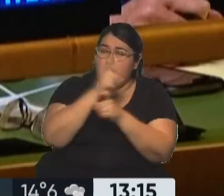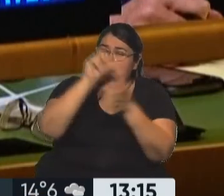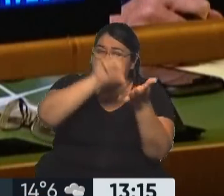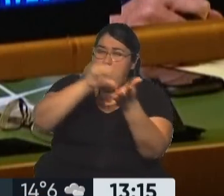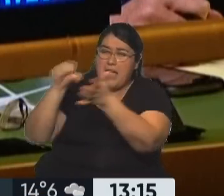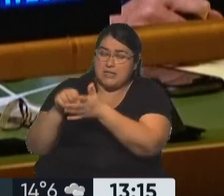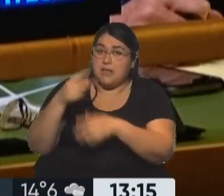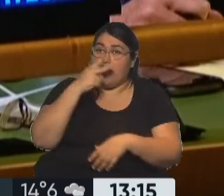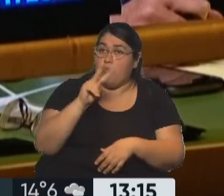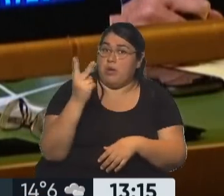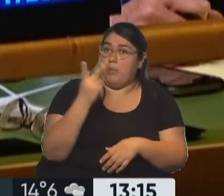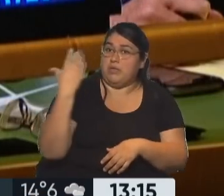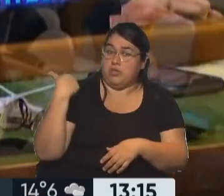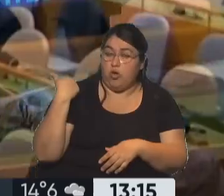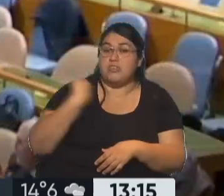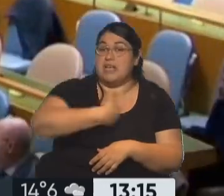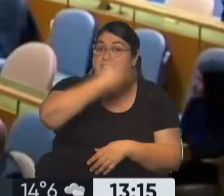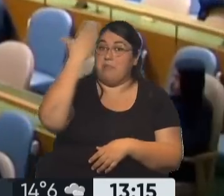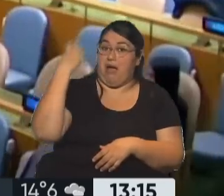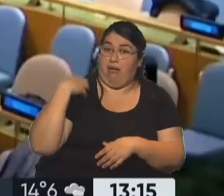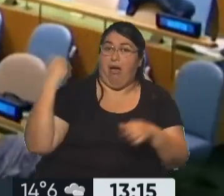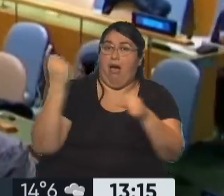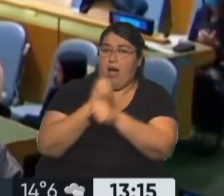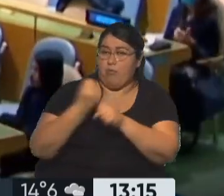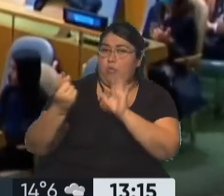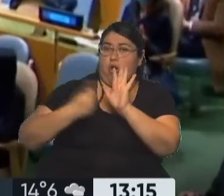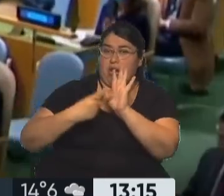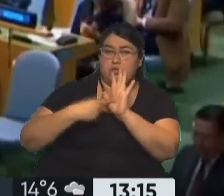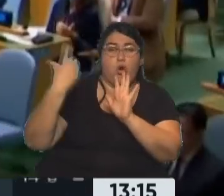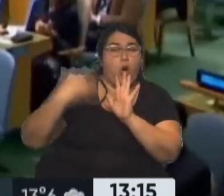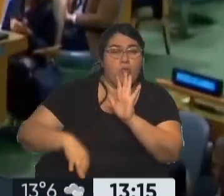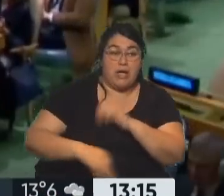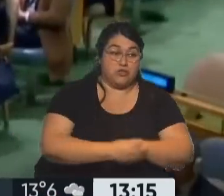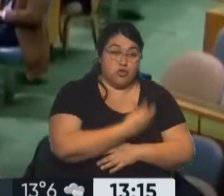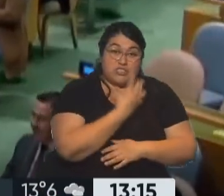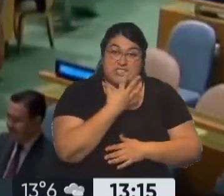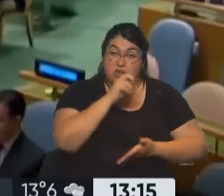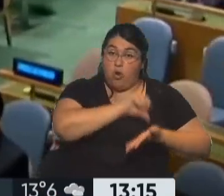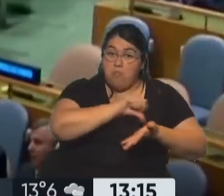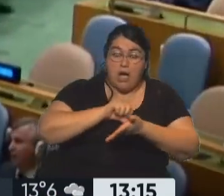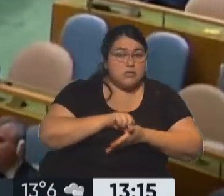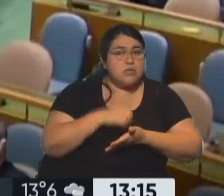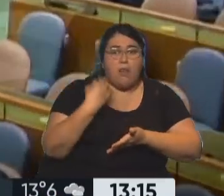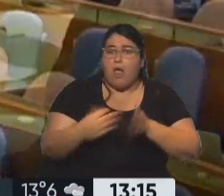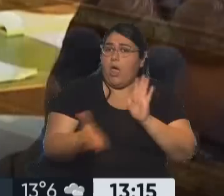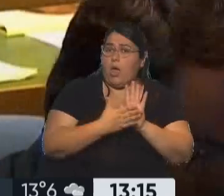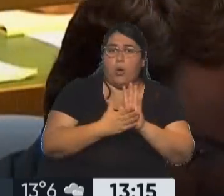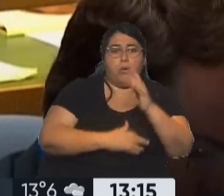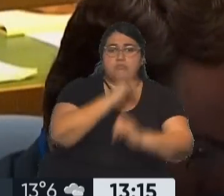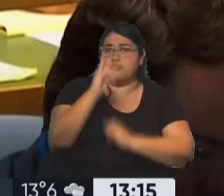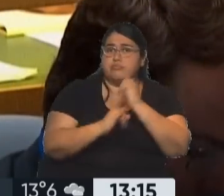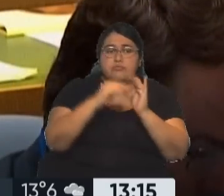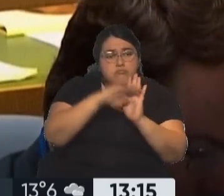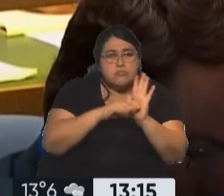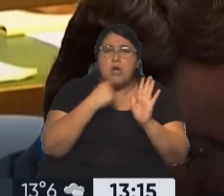que en 2022 la Asamblea General aprobó una resolución que obliga a los 5 miembros permanentes a justificar su veto, algo a lo